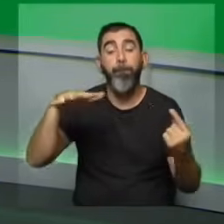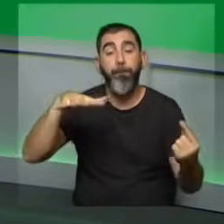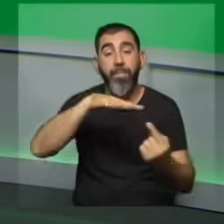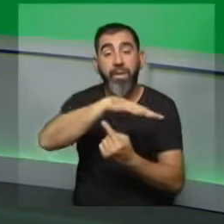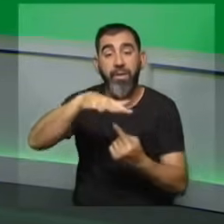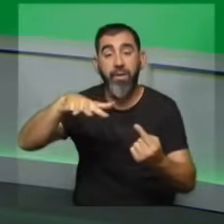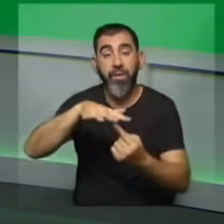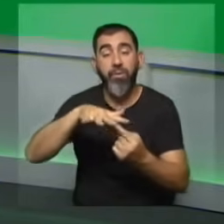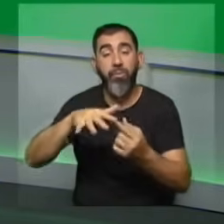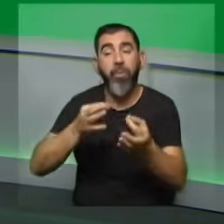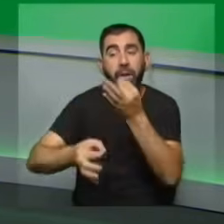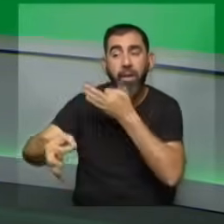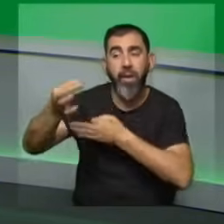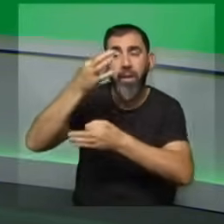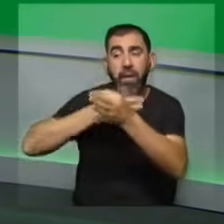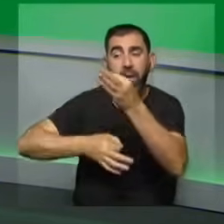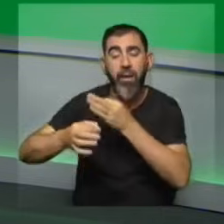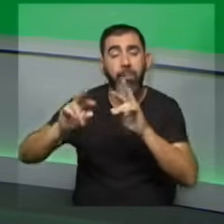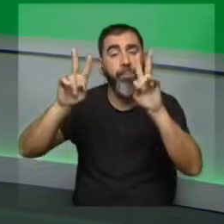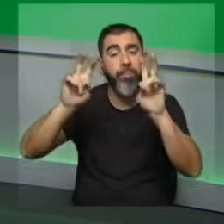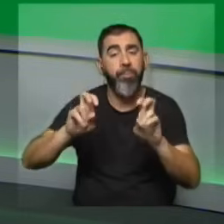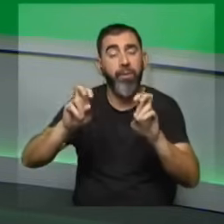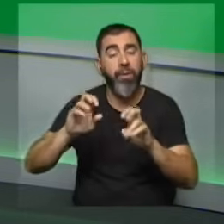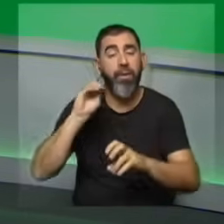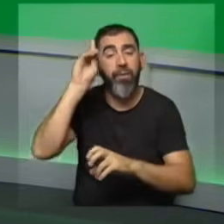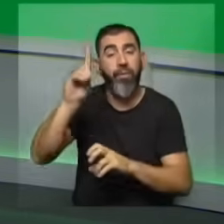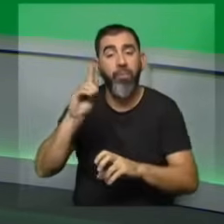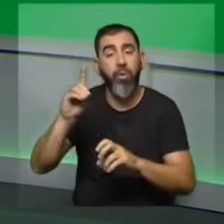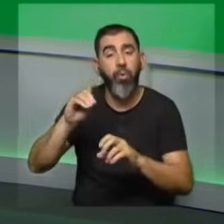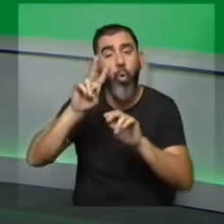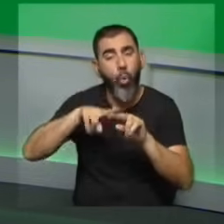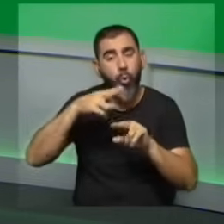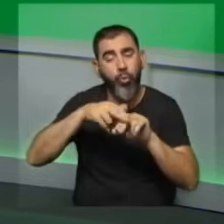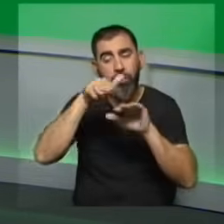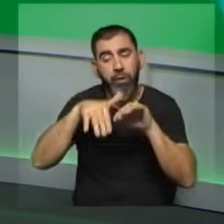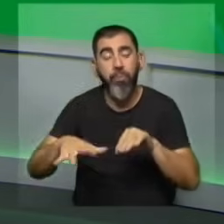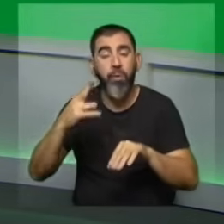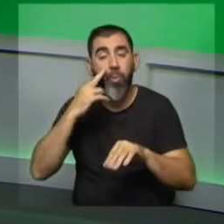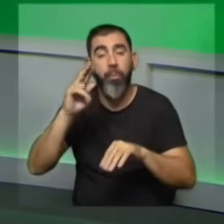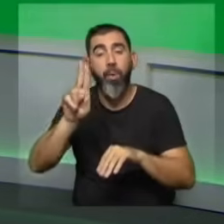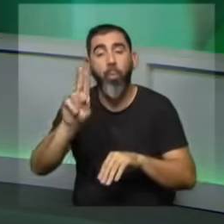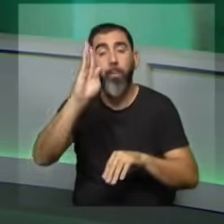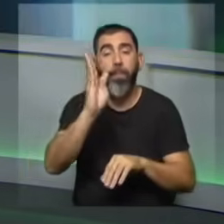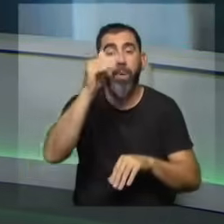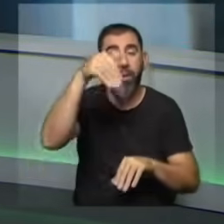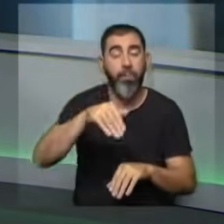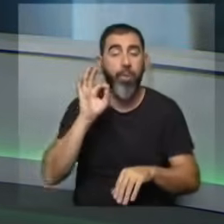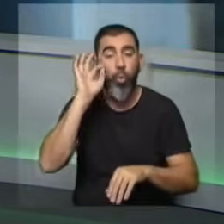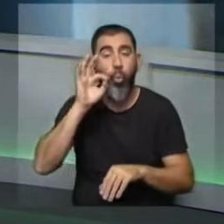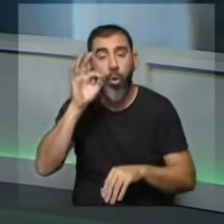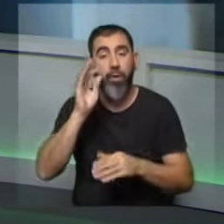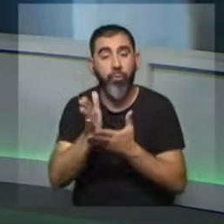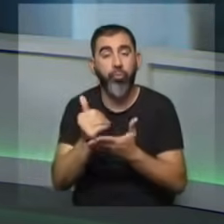Robert bubier para que concurra a comisión de diputados para explicar un nuevo derrame ocurrido en la planta de upm ubicada en Pueblo centenario